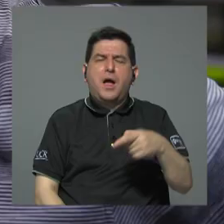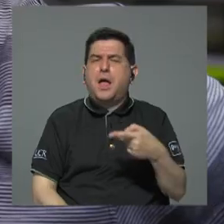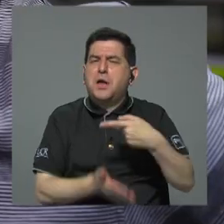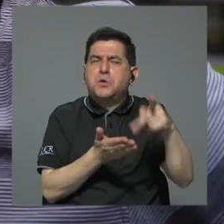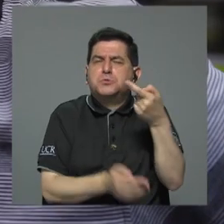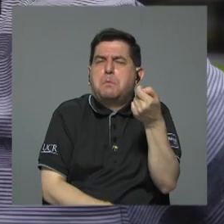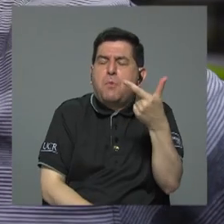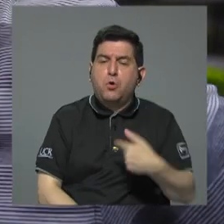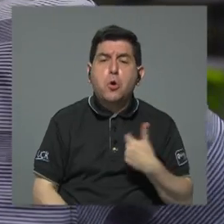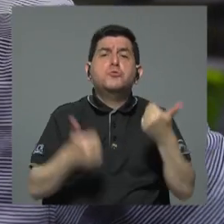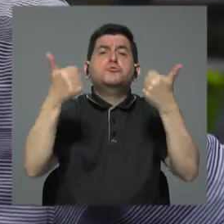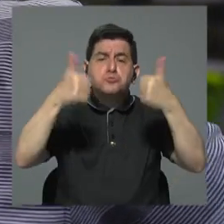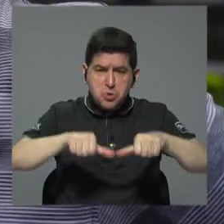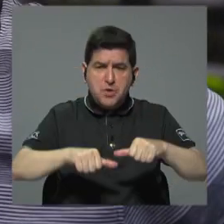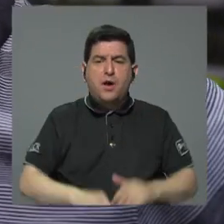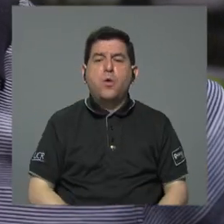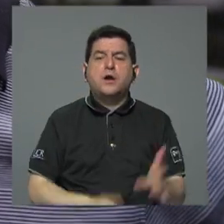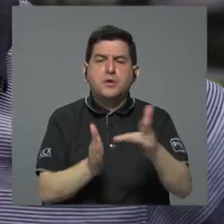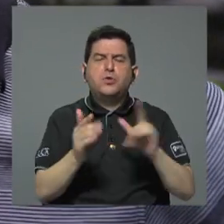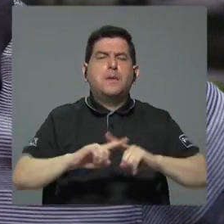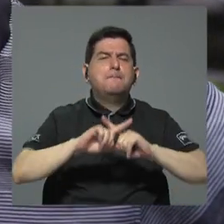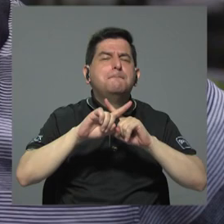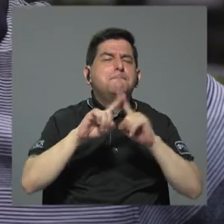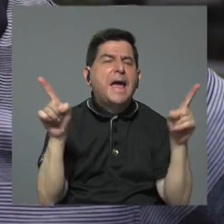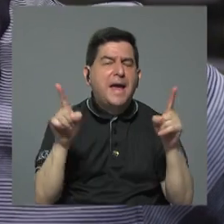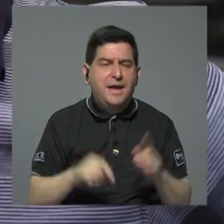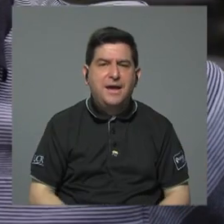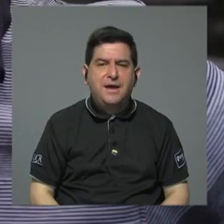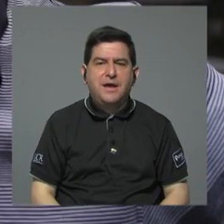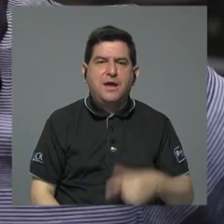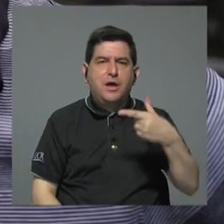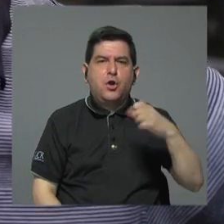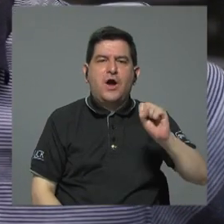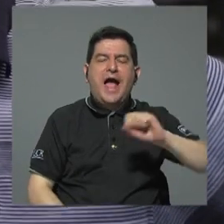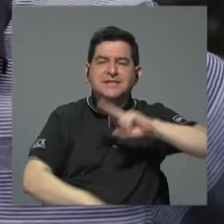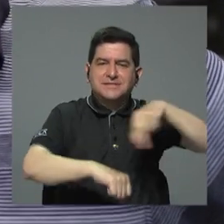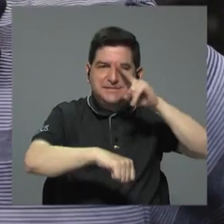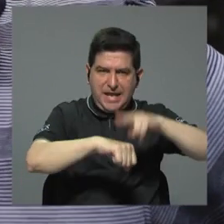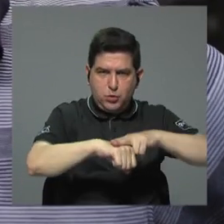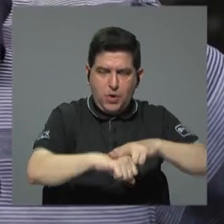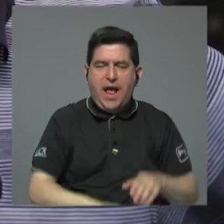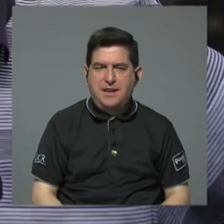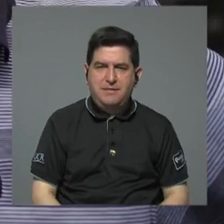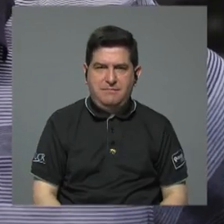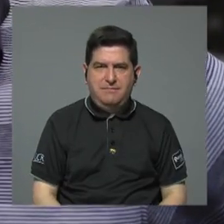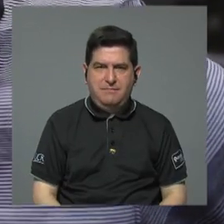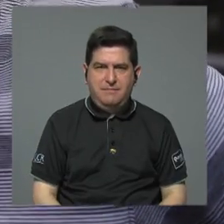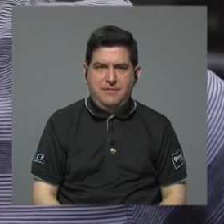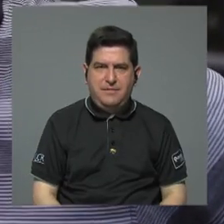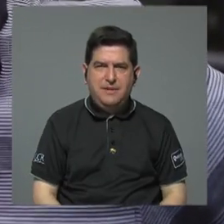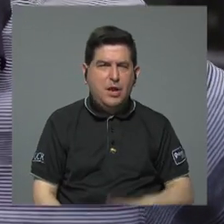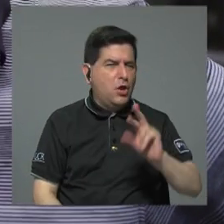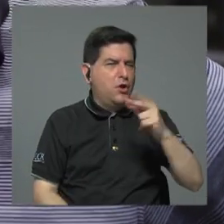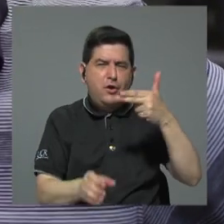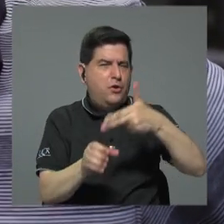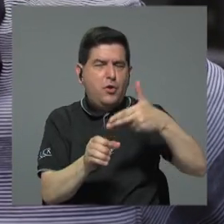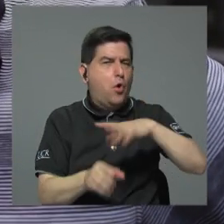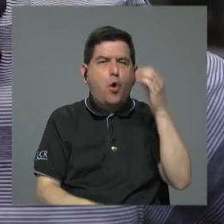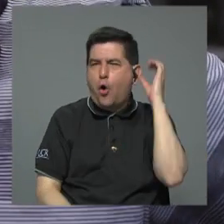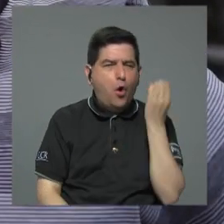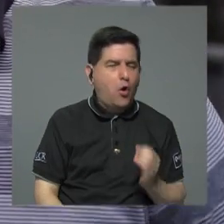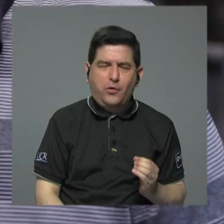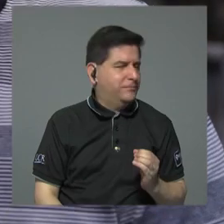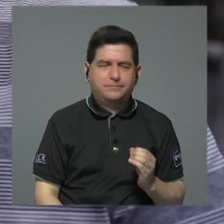poco. Yo sí estoy de acuerdo con la explotación, pero más que todo lo que es gas natural. De petróleo no tanto, ni el oro no